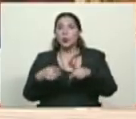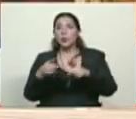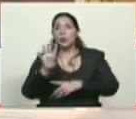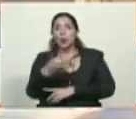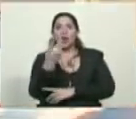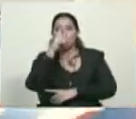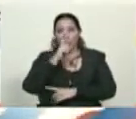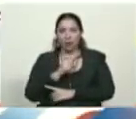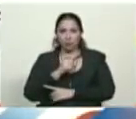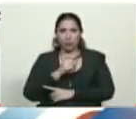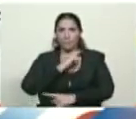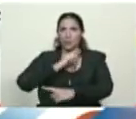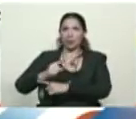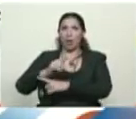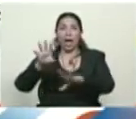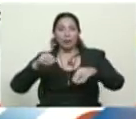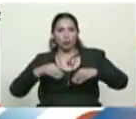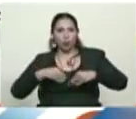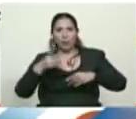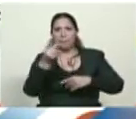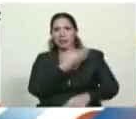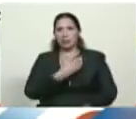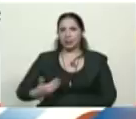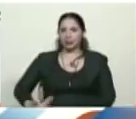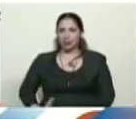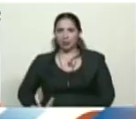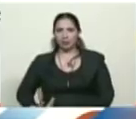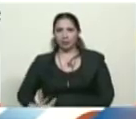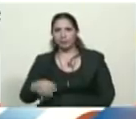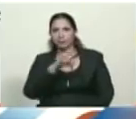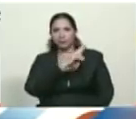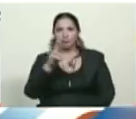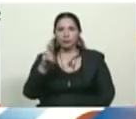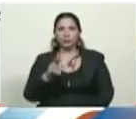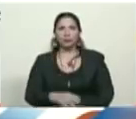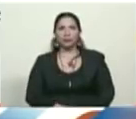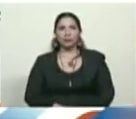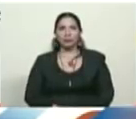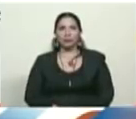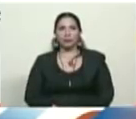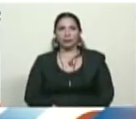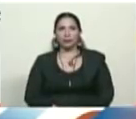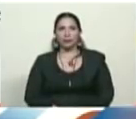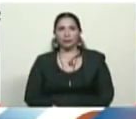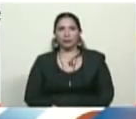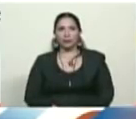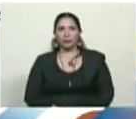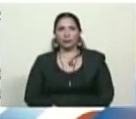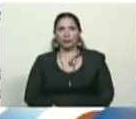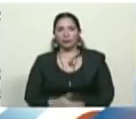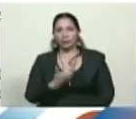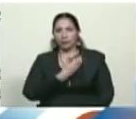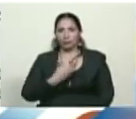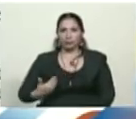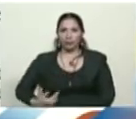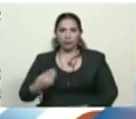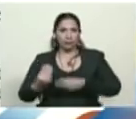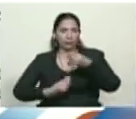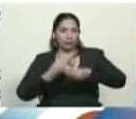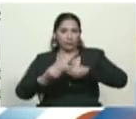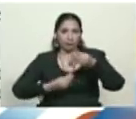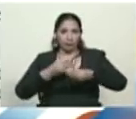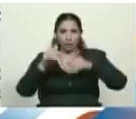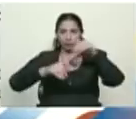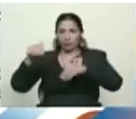mandato, asume el vicepresidente o vicepresidenta de la República la presidencia para realizar elecciones en 30